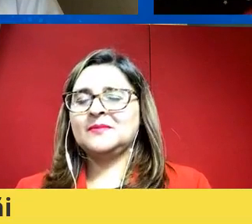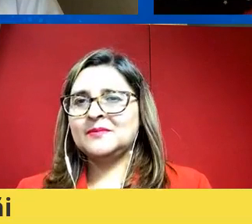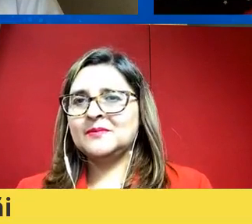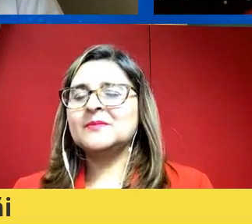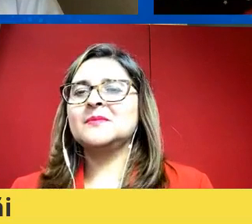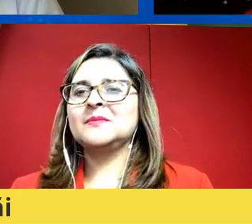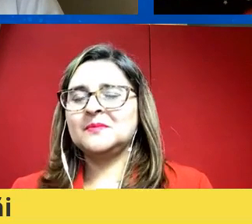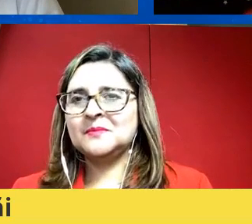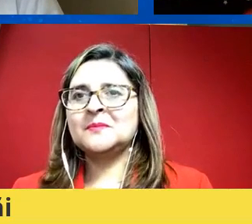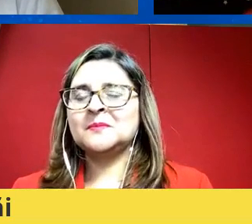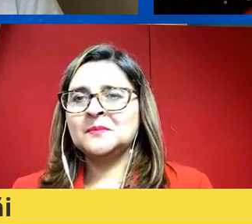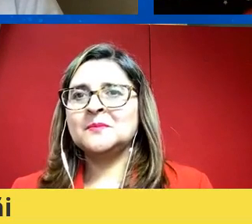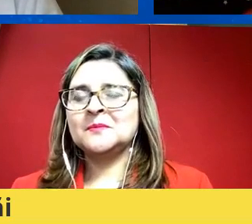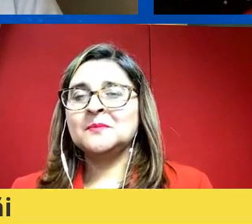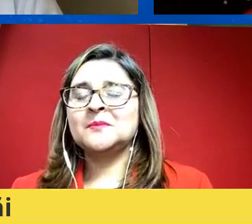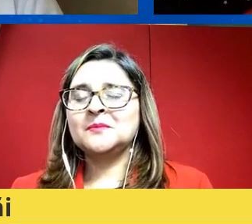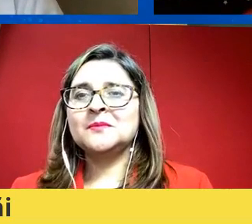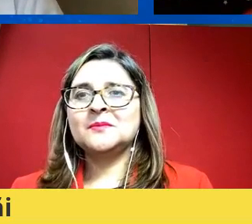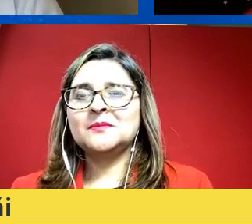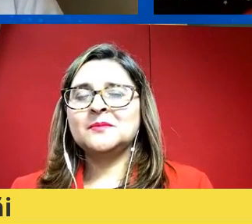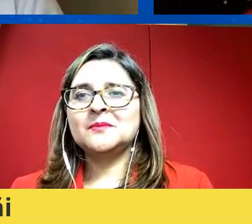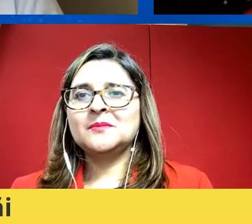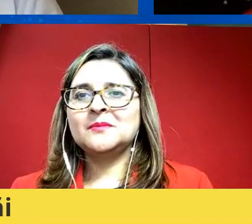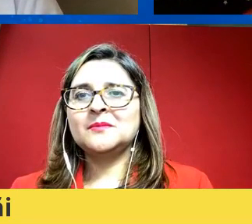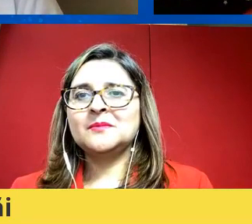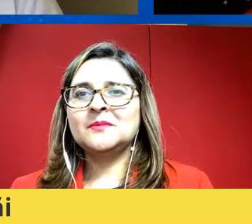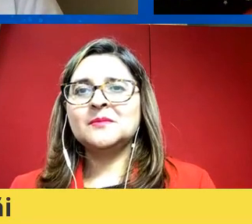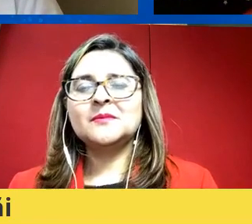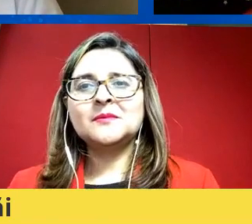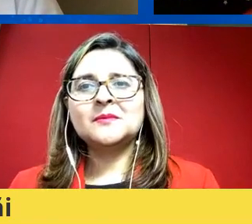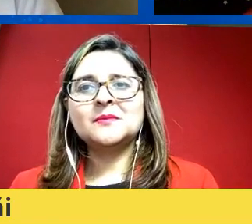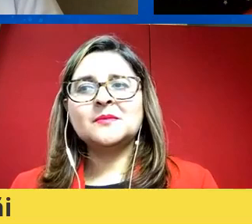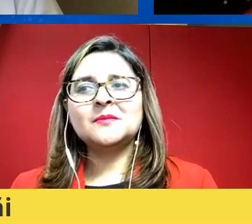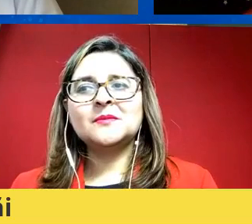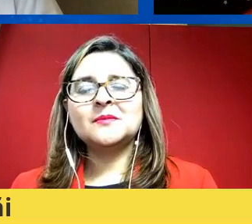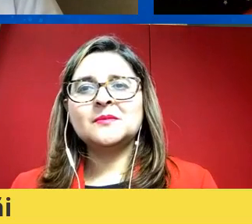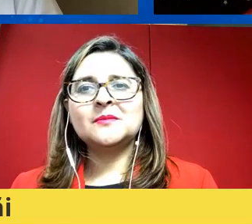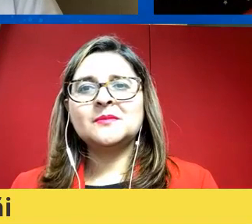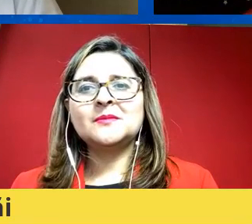a partir de esta gran